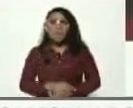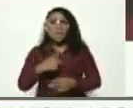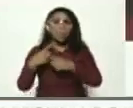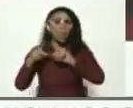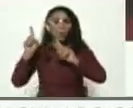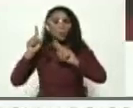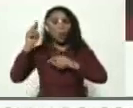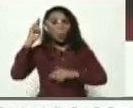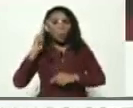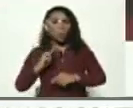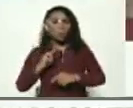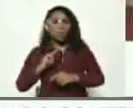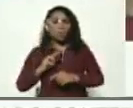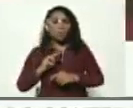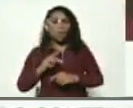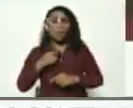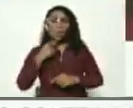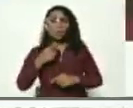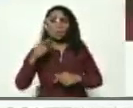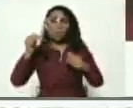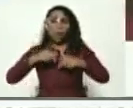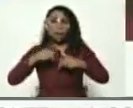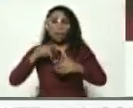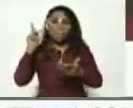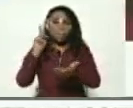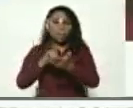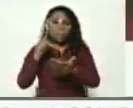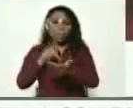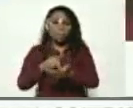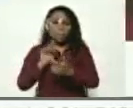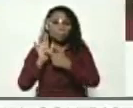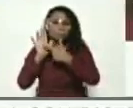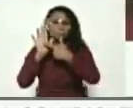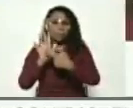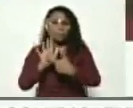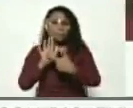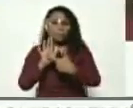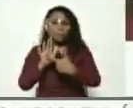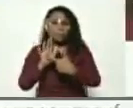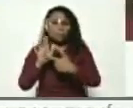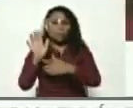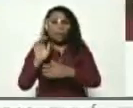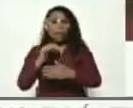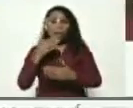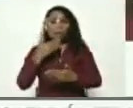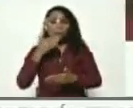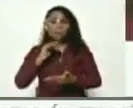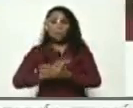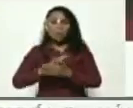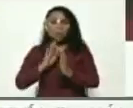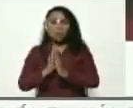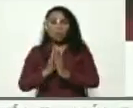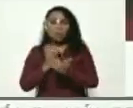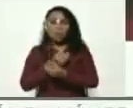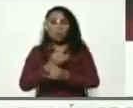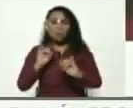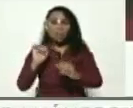Bolívar. Y lo decimos acá en presencia de nuestra acta de independencia del